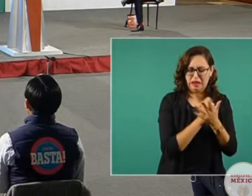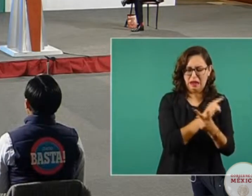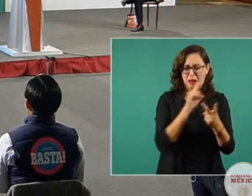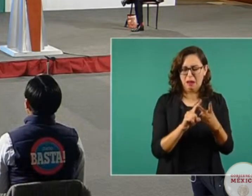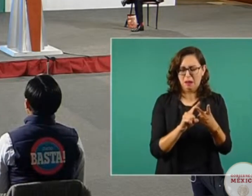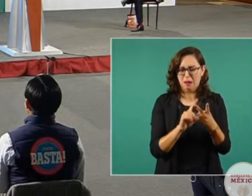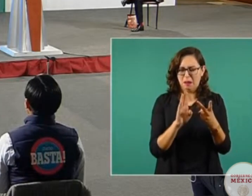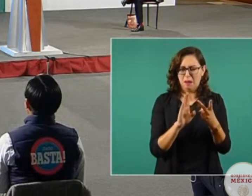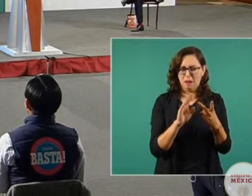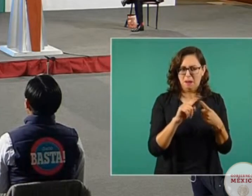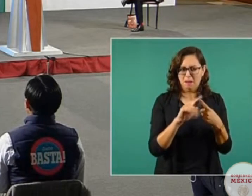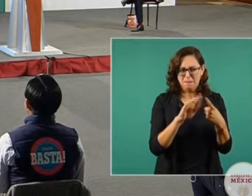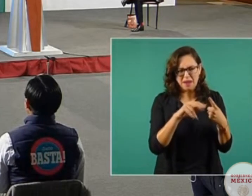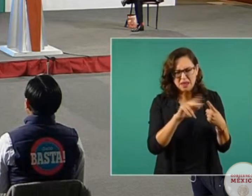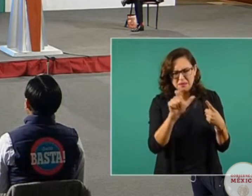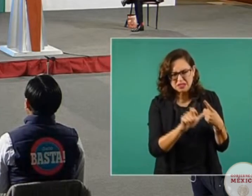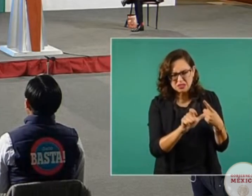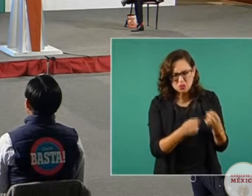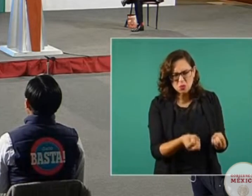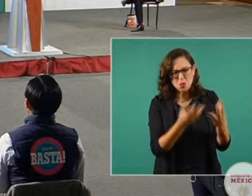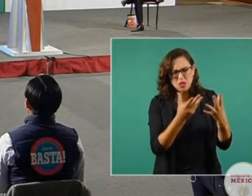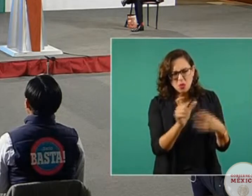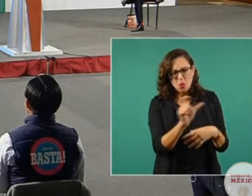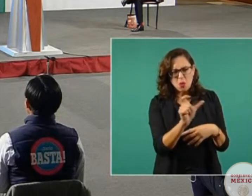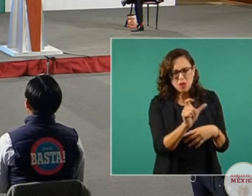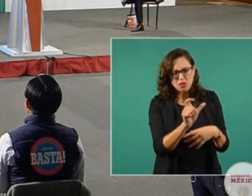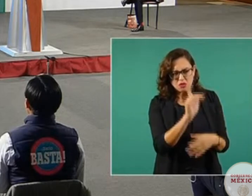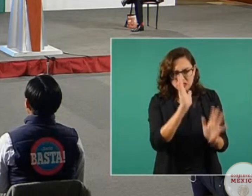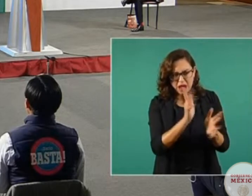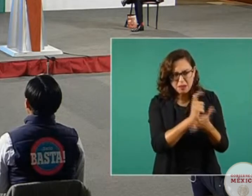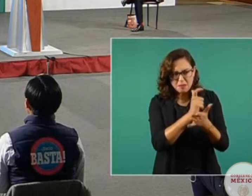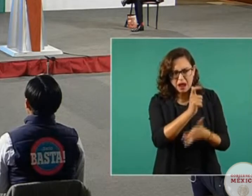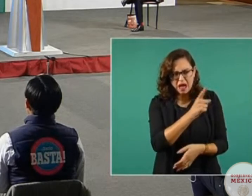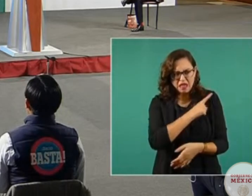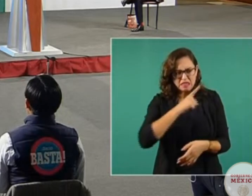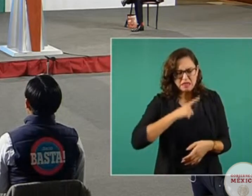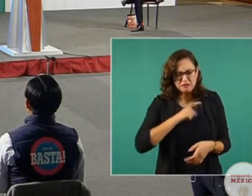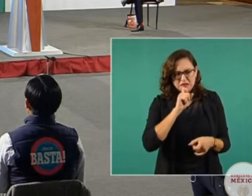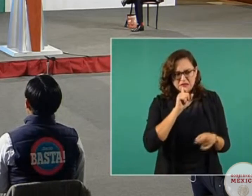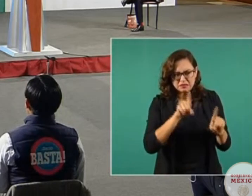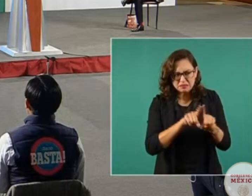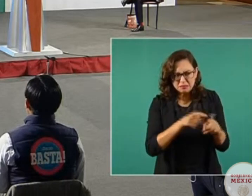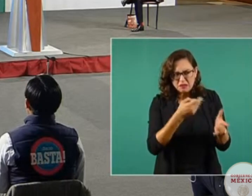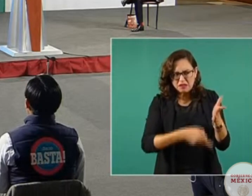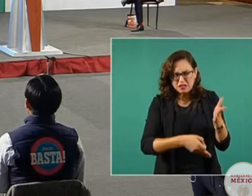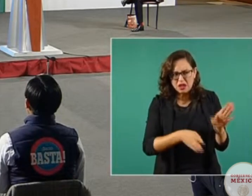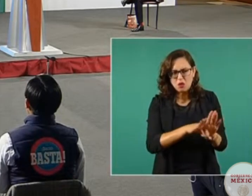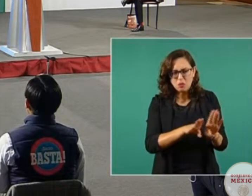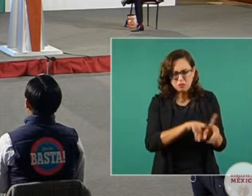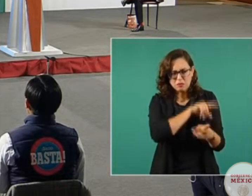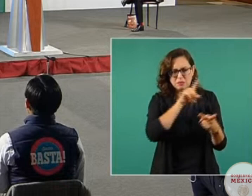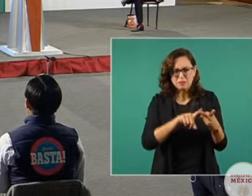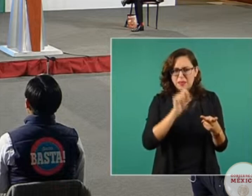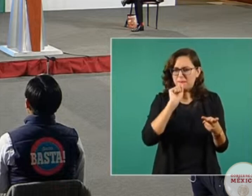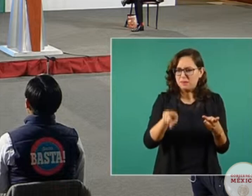crédito hipotecario? ¿Cuándo lo contrataste? ¿Por qué cantidad? ¿Ya lo pagaste o cuánto debes? Luego hablas de un crédito del propio parque industrial. No,